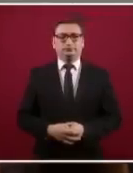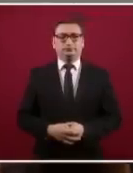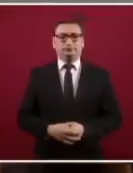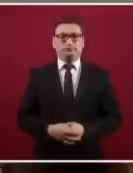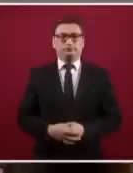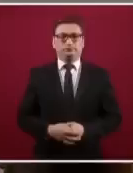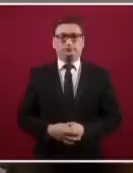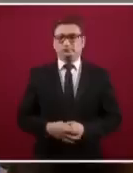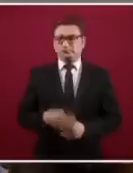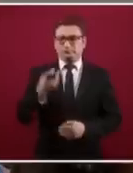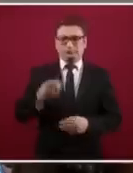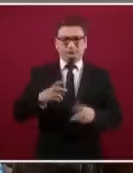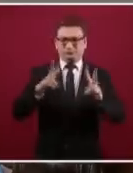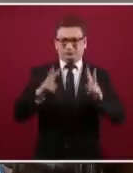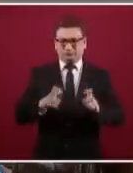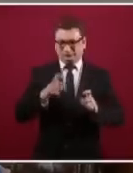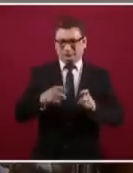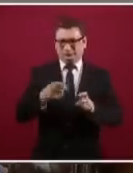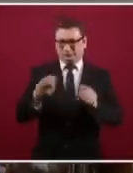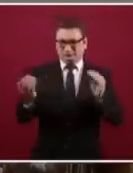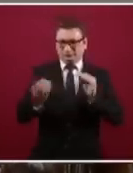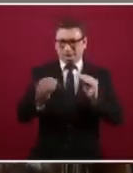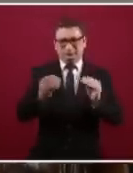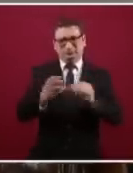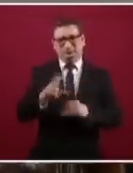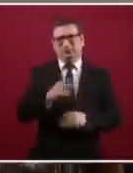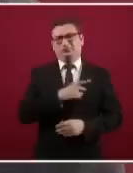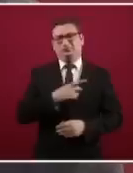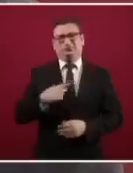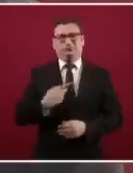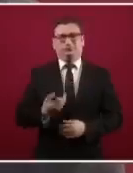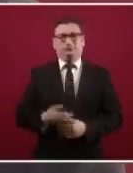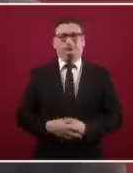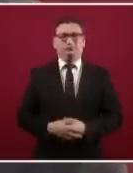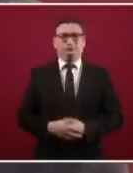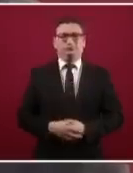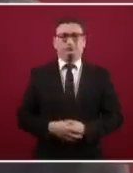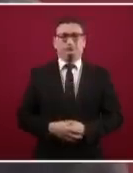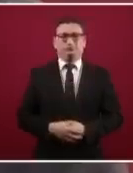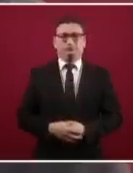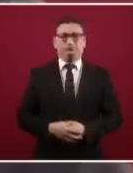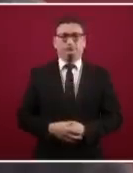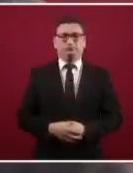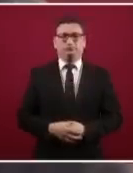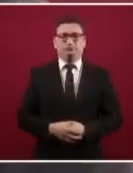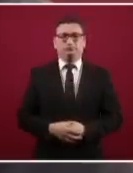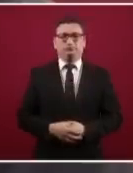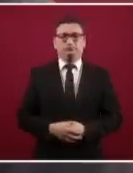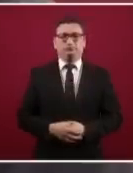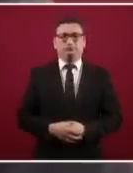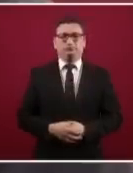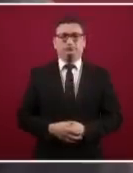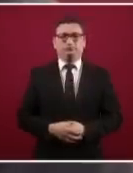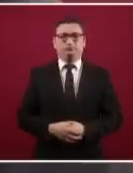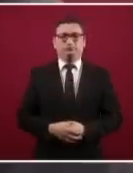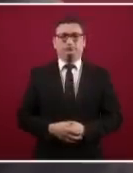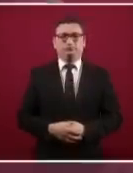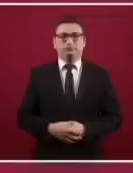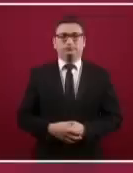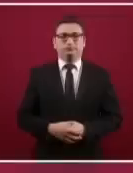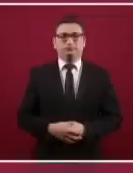discutiendo sobre estos asuntos. Hay que